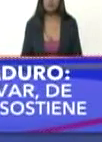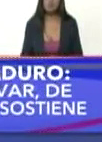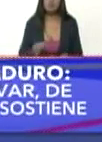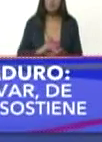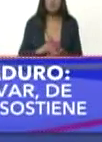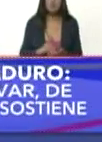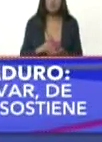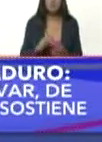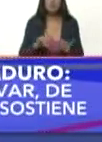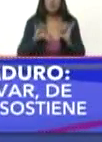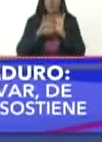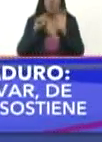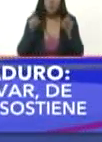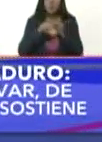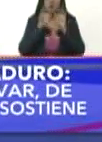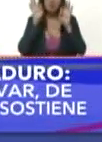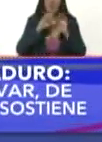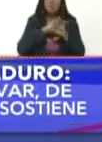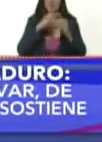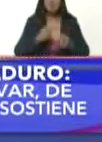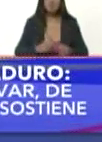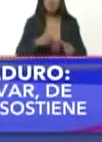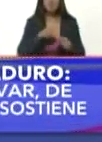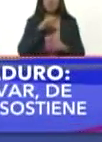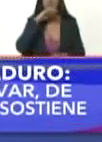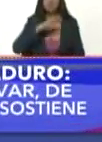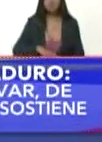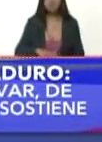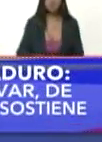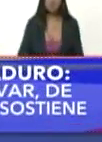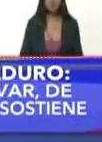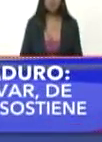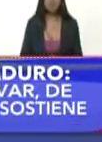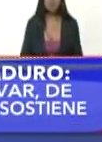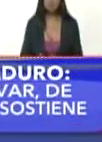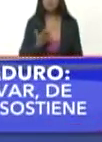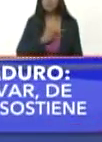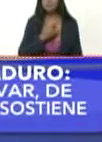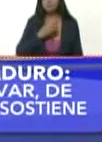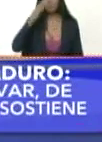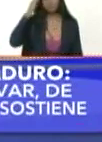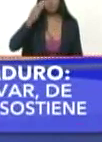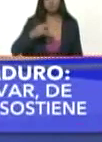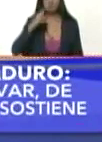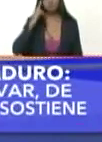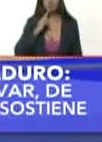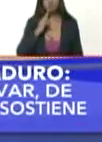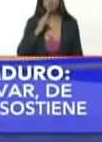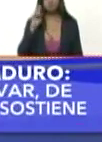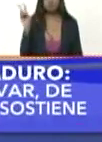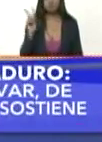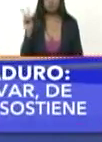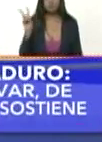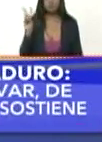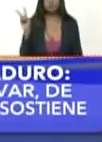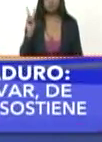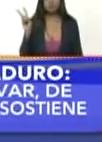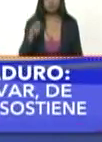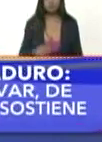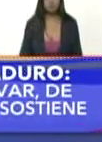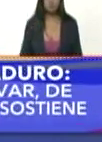reivindicando la fuerza de la historia. La Universidad Militar Bolivariana de Venezuela